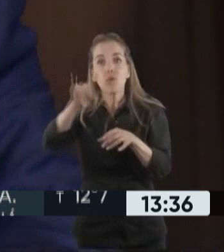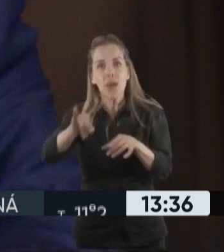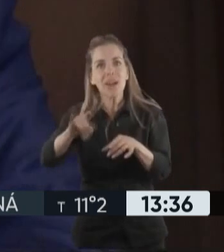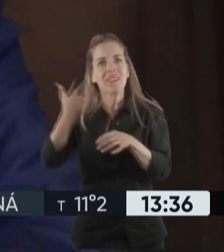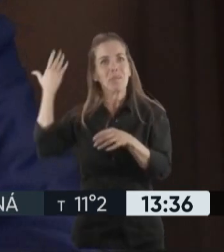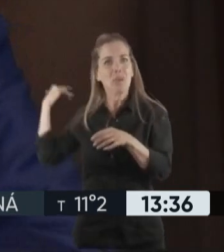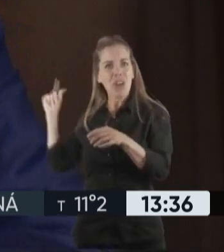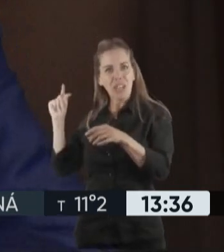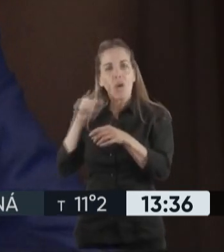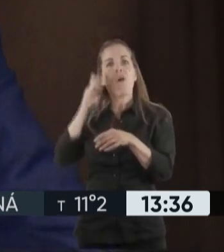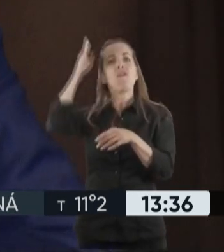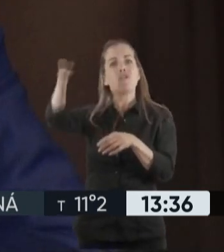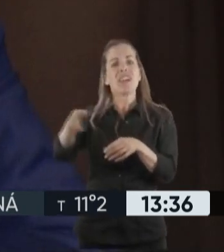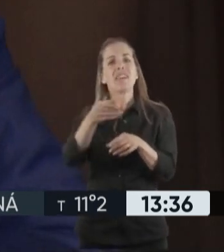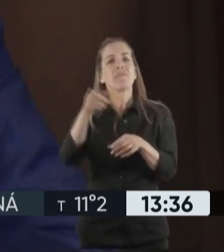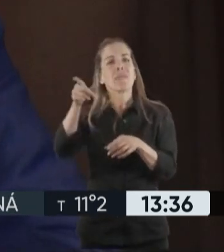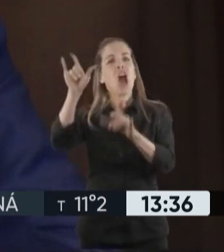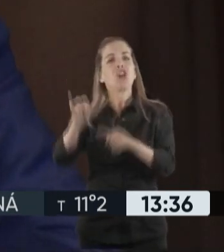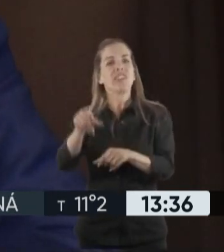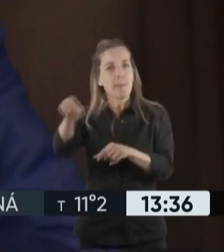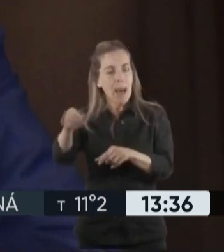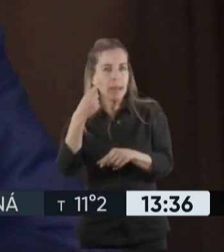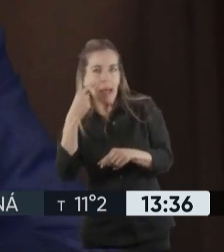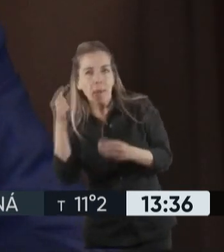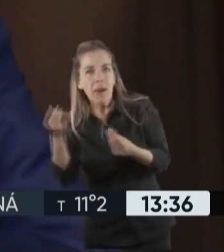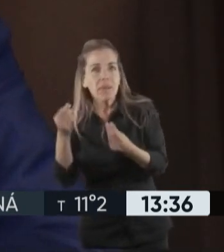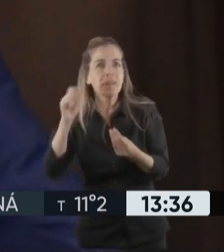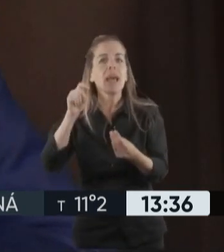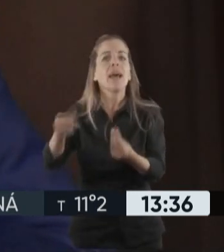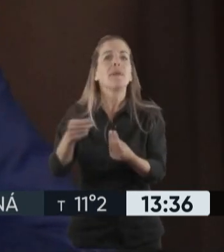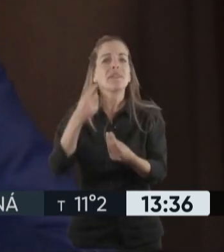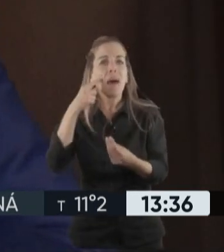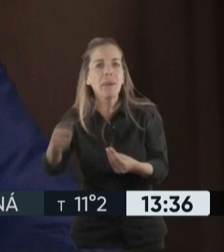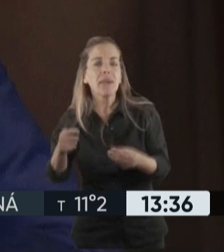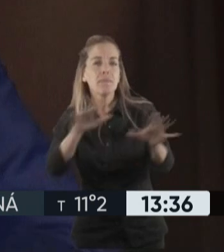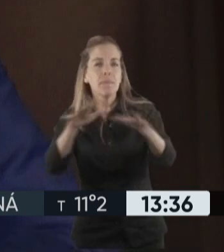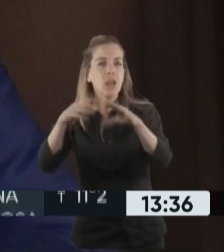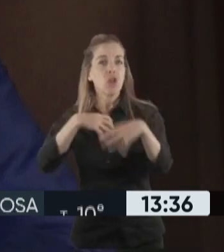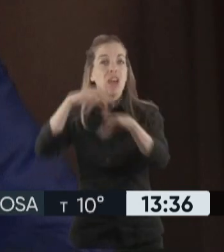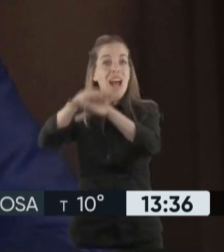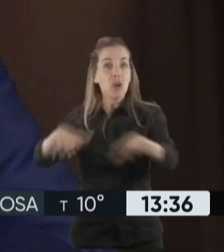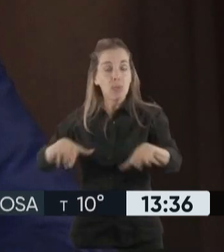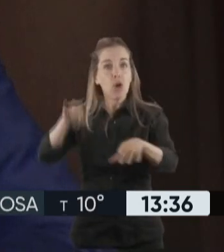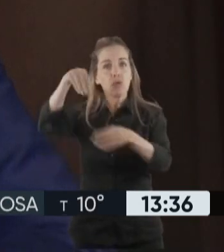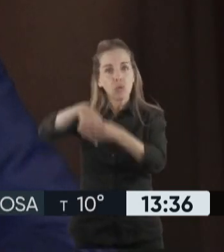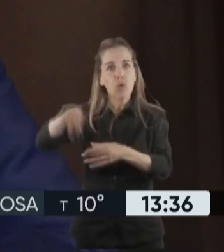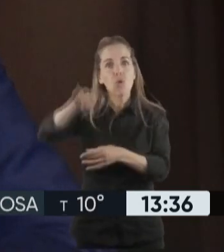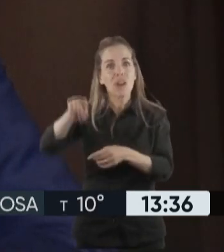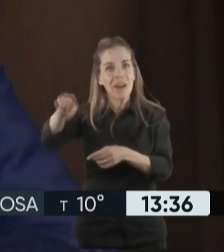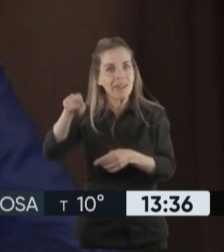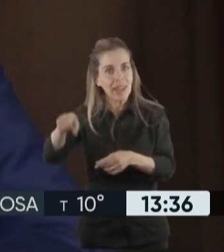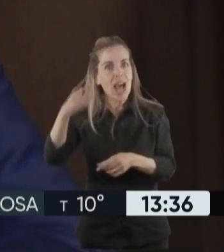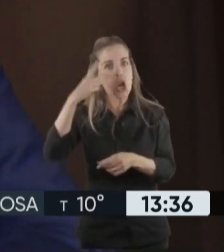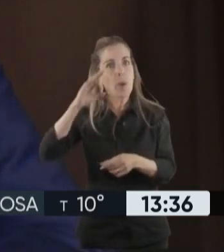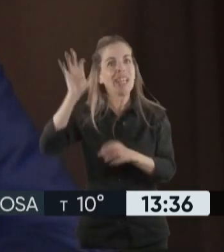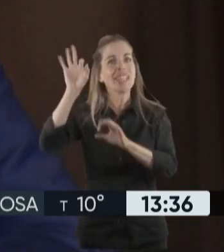una clase en José Cepaz. ¿Sabe con qué se encuentra? Que el 90% de los alumnos son primera generación